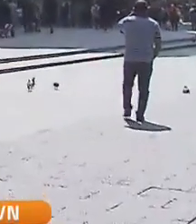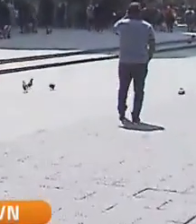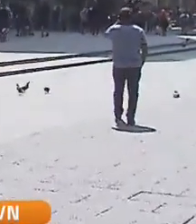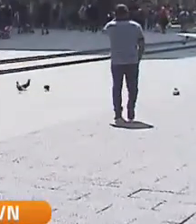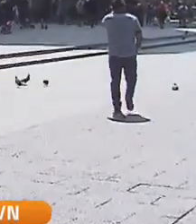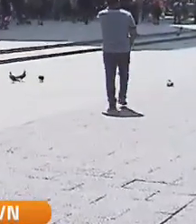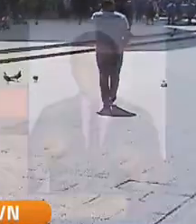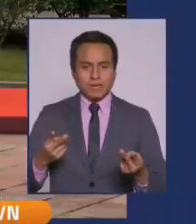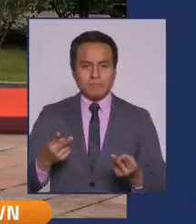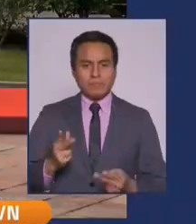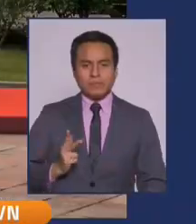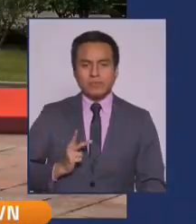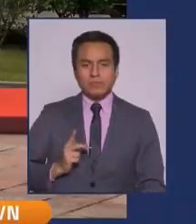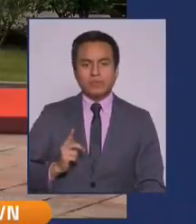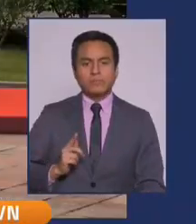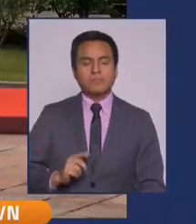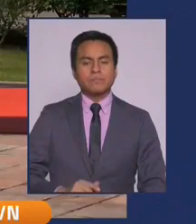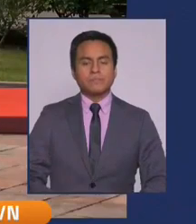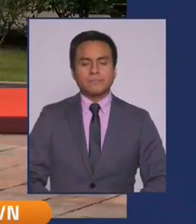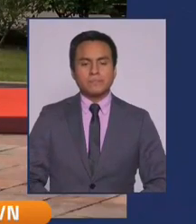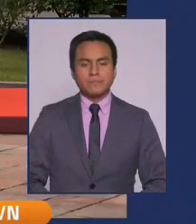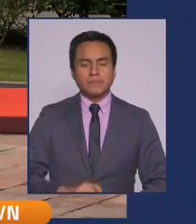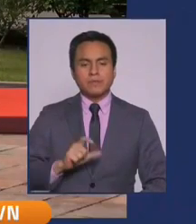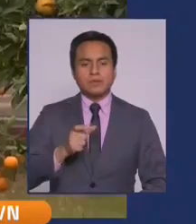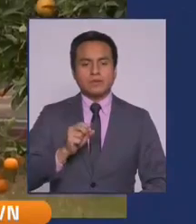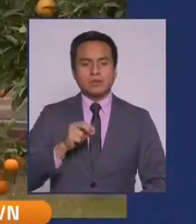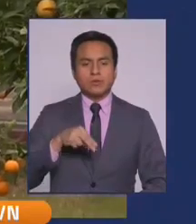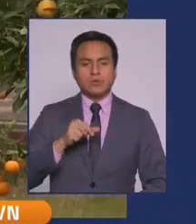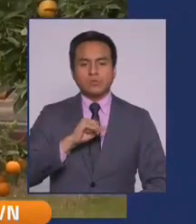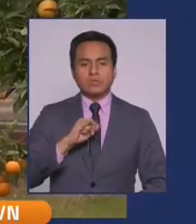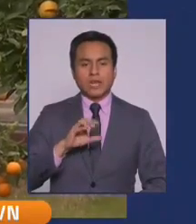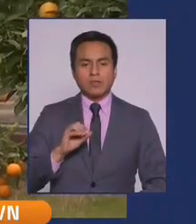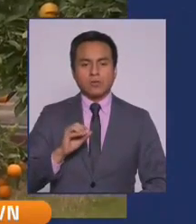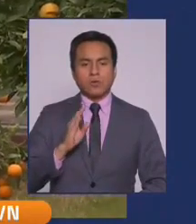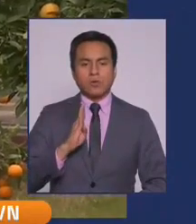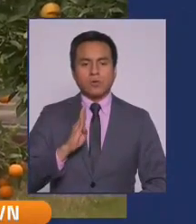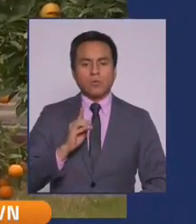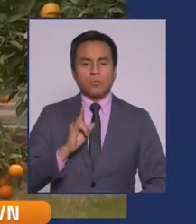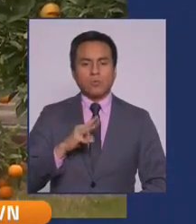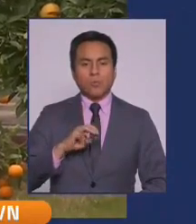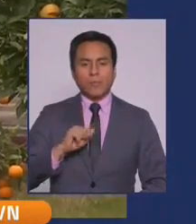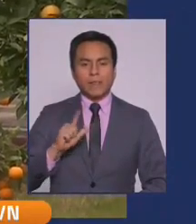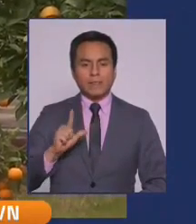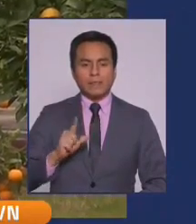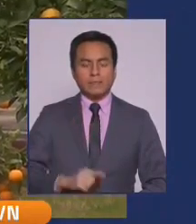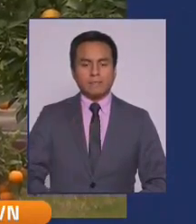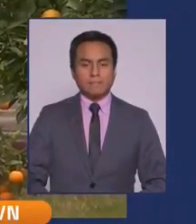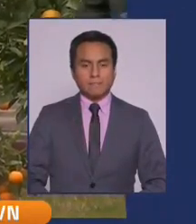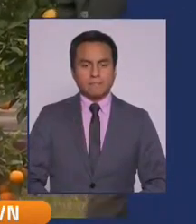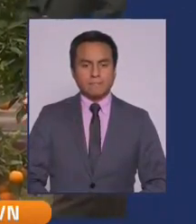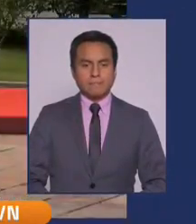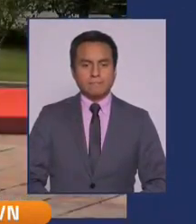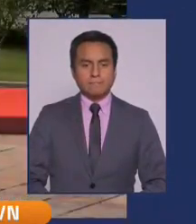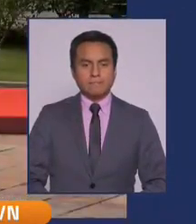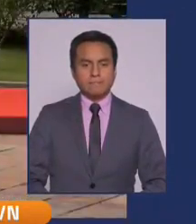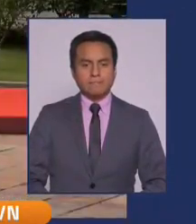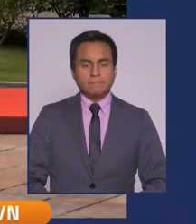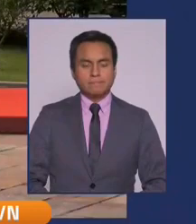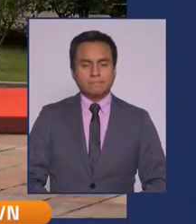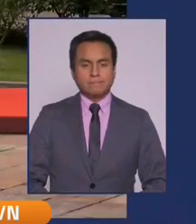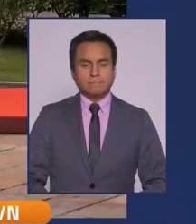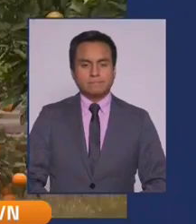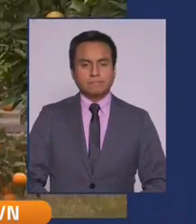bien, separaron las elecciones, en fin, un montón de cosas, pero el resultado de esa elección, de esa votación, fue que